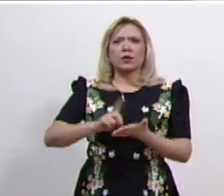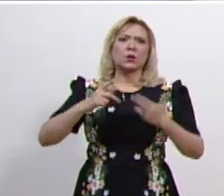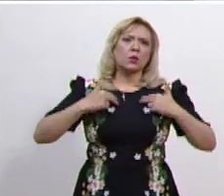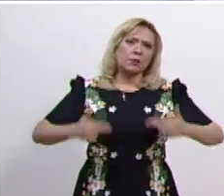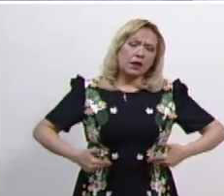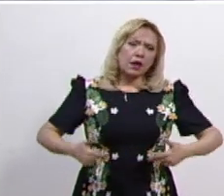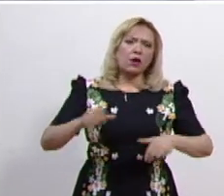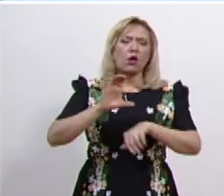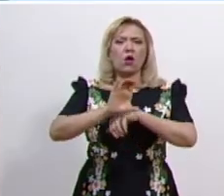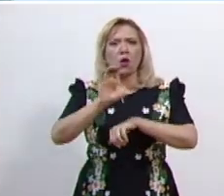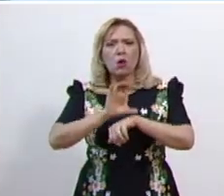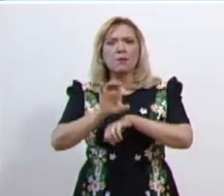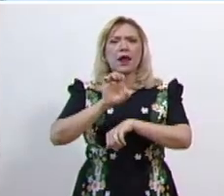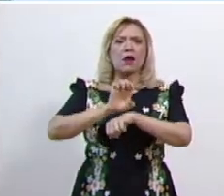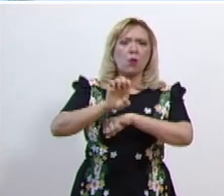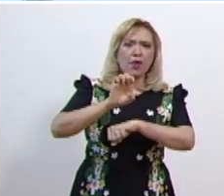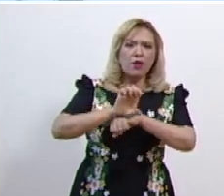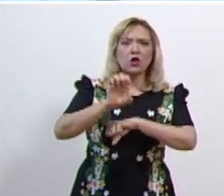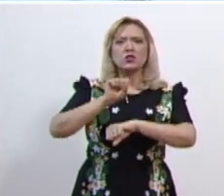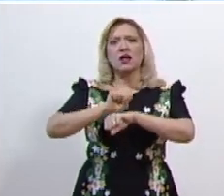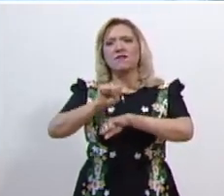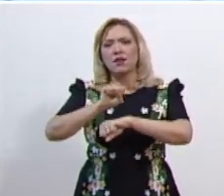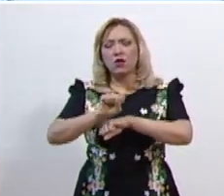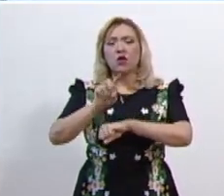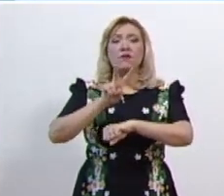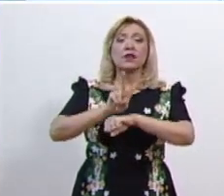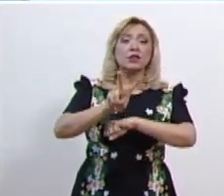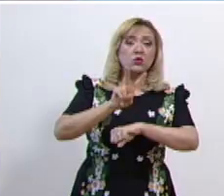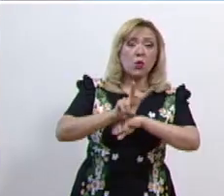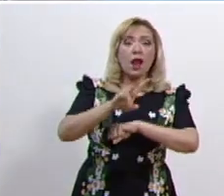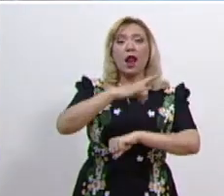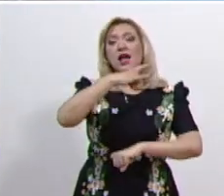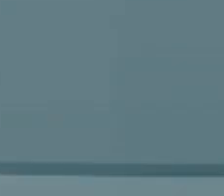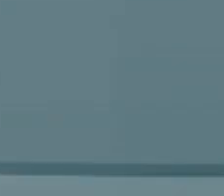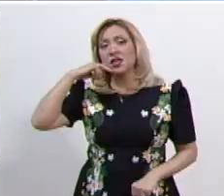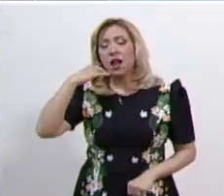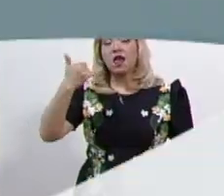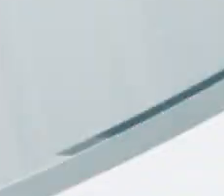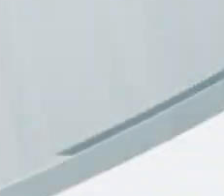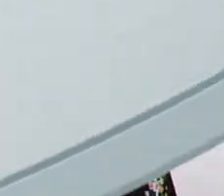Colombia, Ecuador, El Salvador, Venezuela, Chile y Brasil.